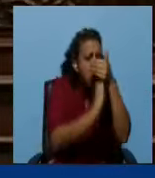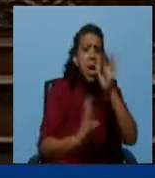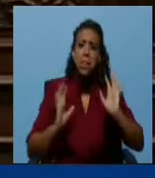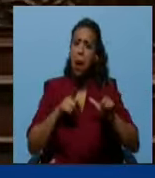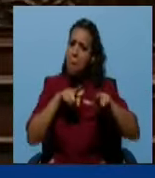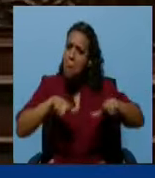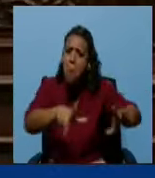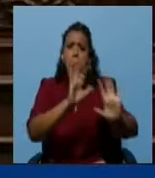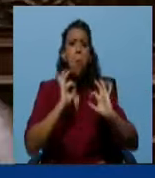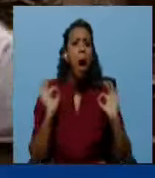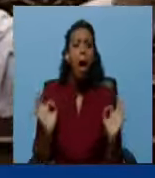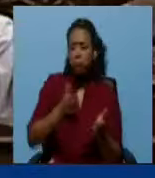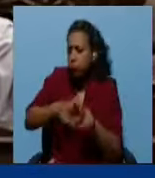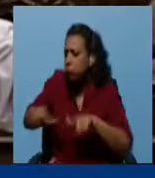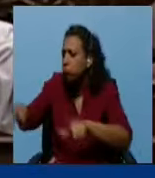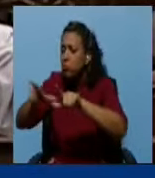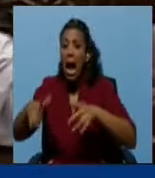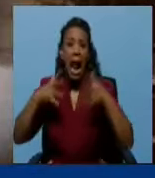Pequeña y humilde,